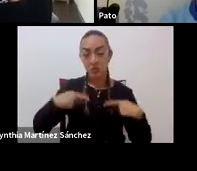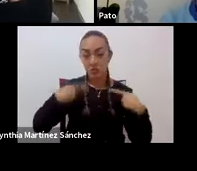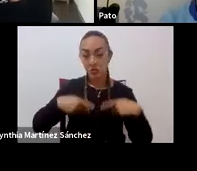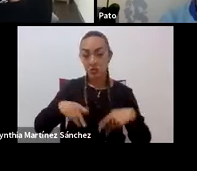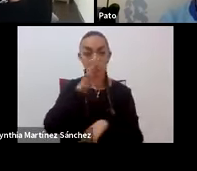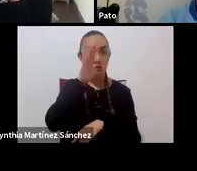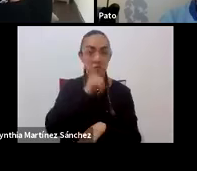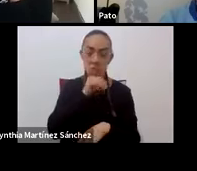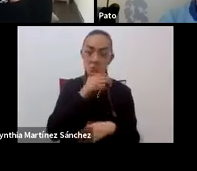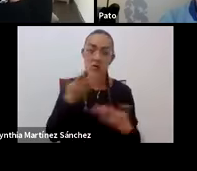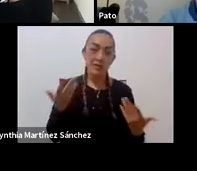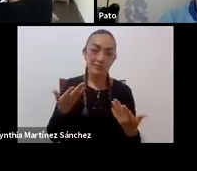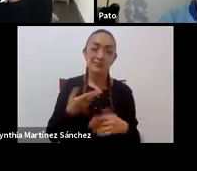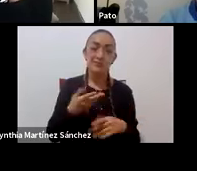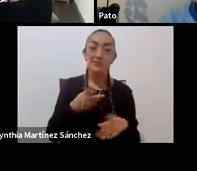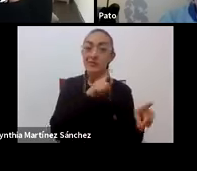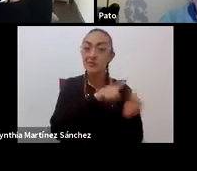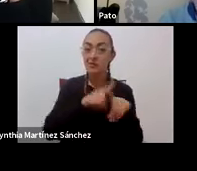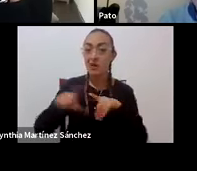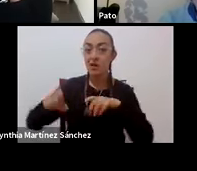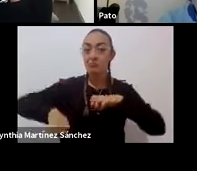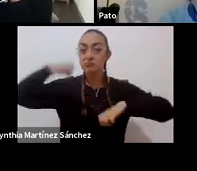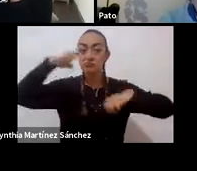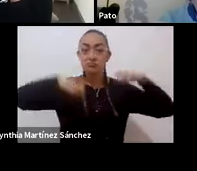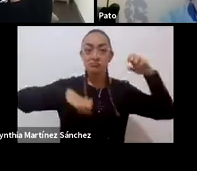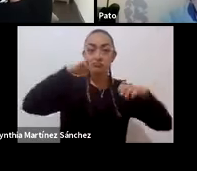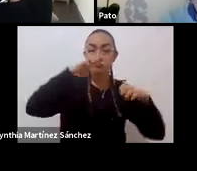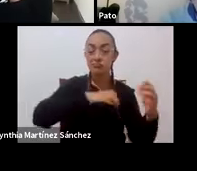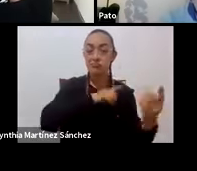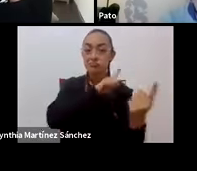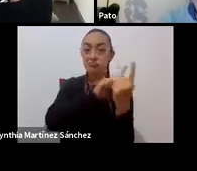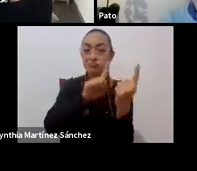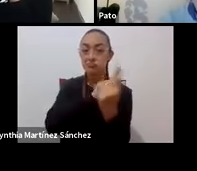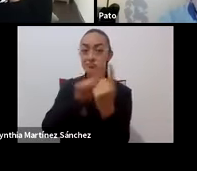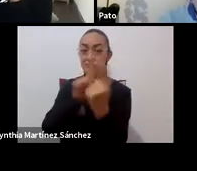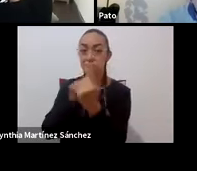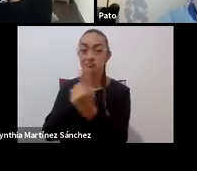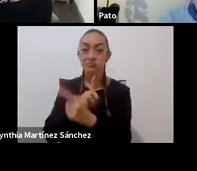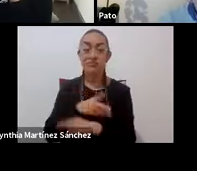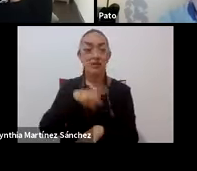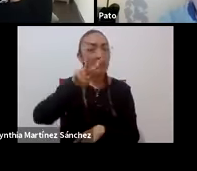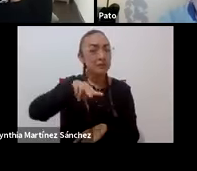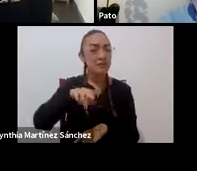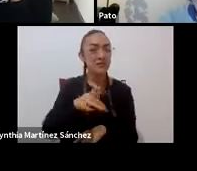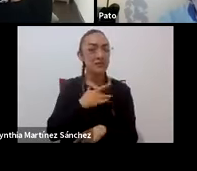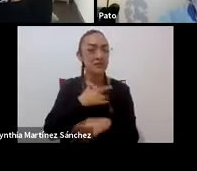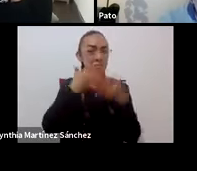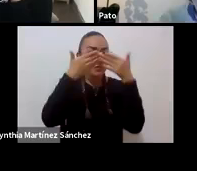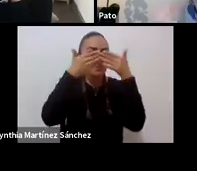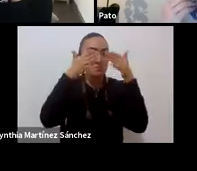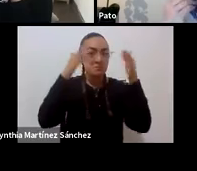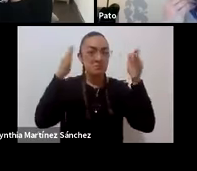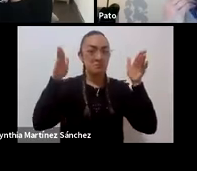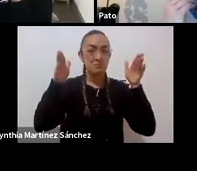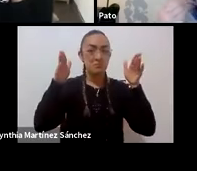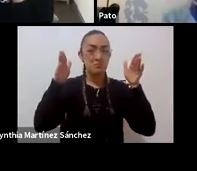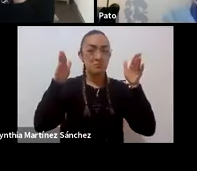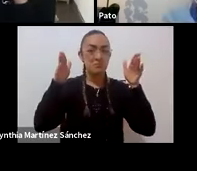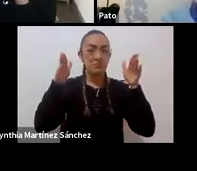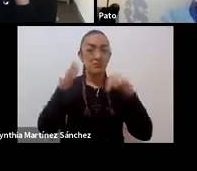de todas las edades, nos abre mucho los ojos de lo que pasa realmente en nuestra ciudad, ¿no? Desde ir